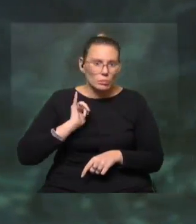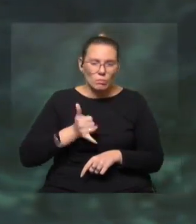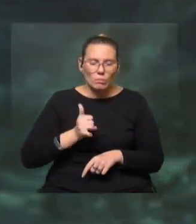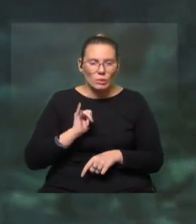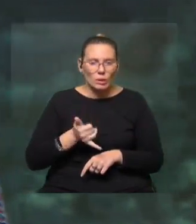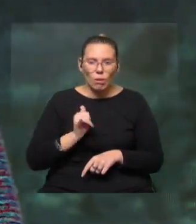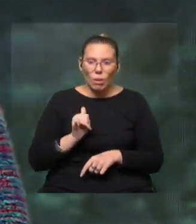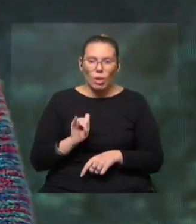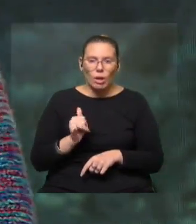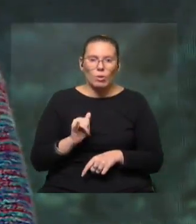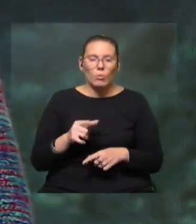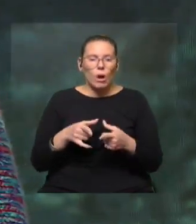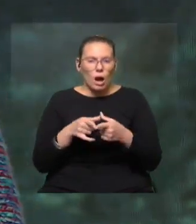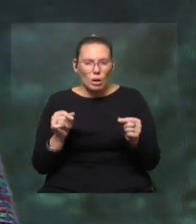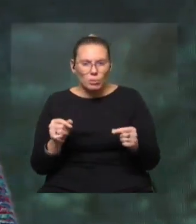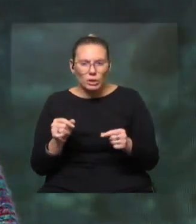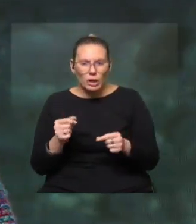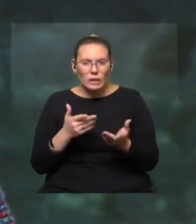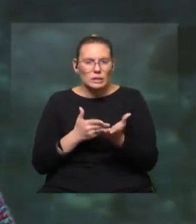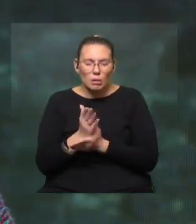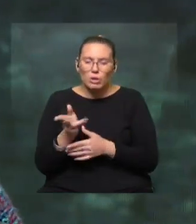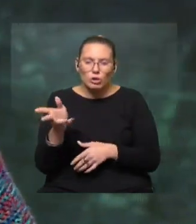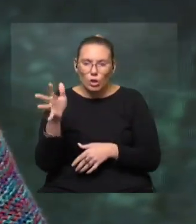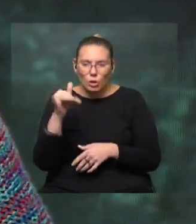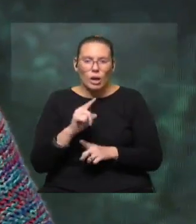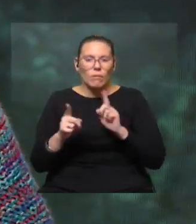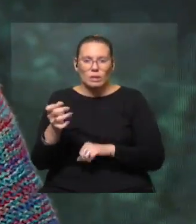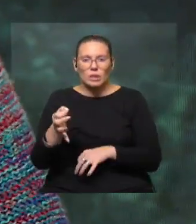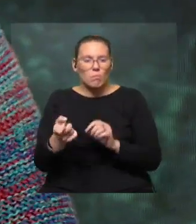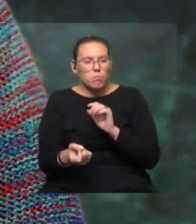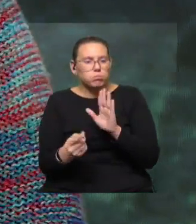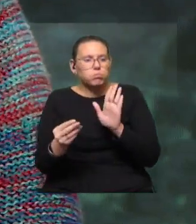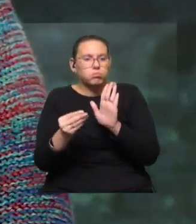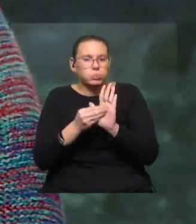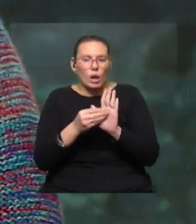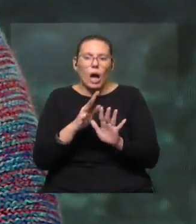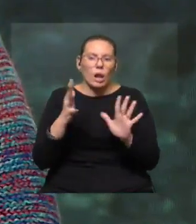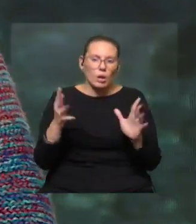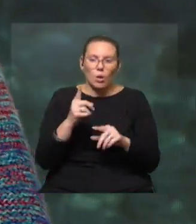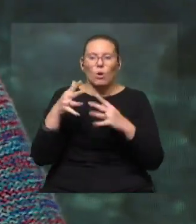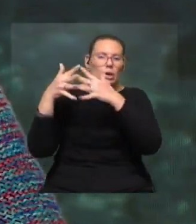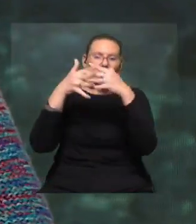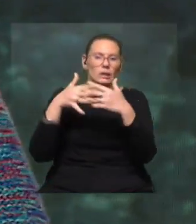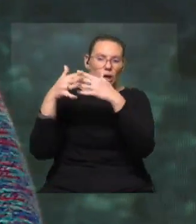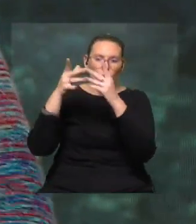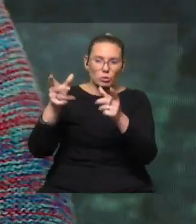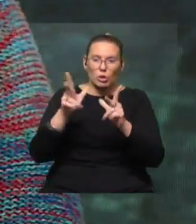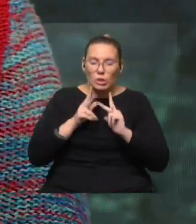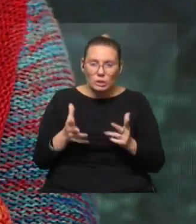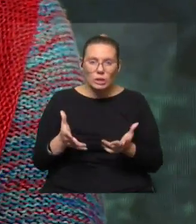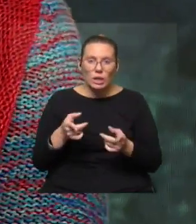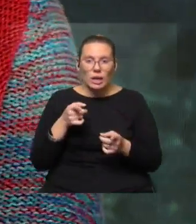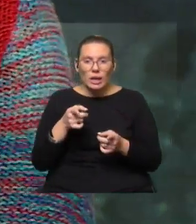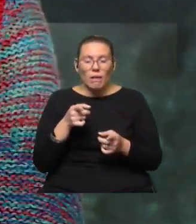de tener un japonés que me sigue todos los días y a veces me comenta o uno de Estados Unidos que me dice o sea